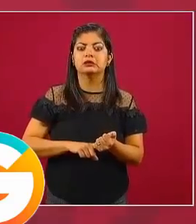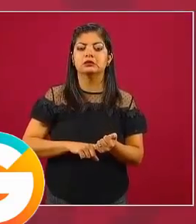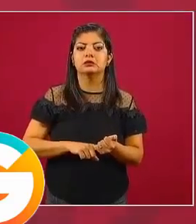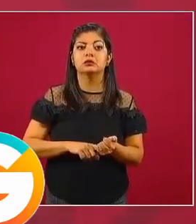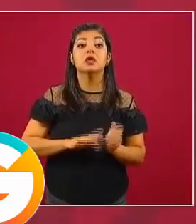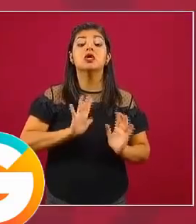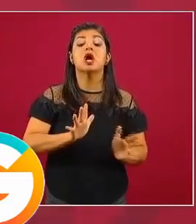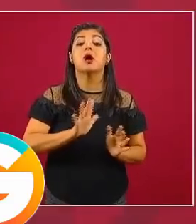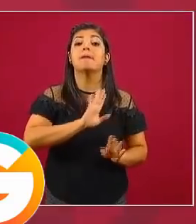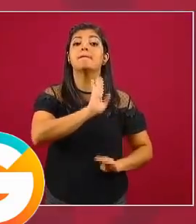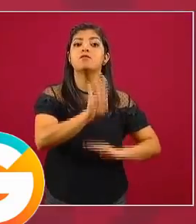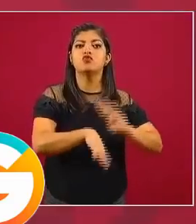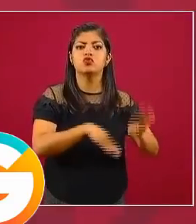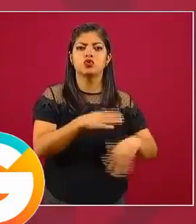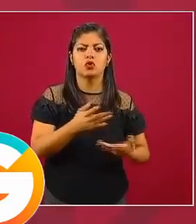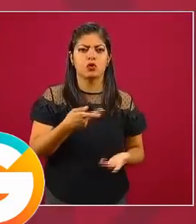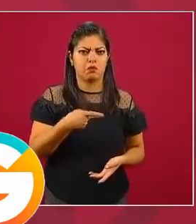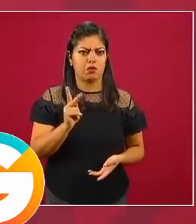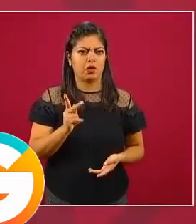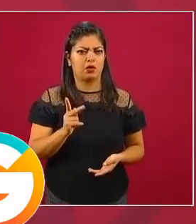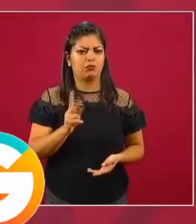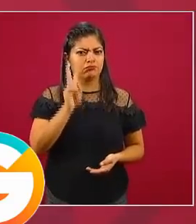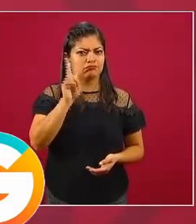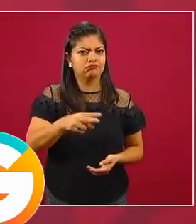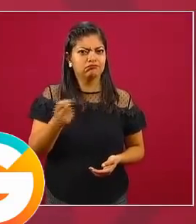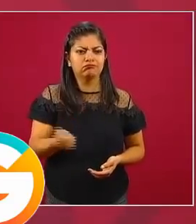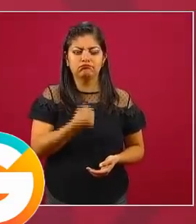afortunadamente están vivas.